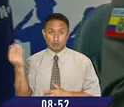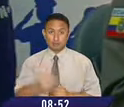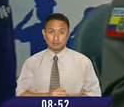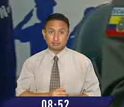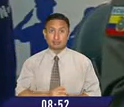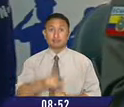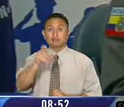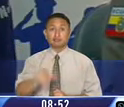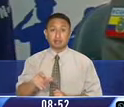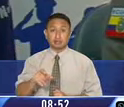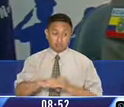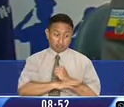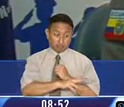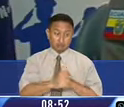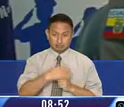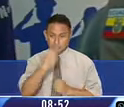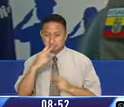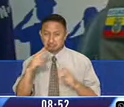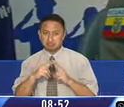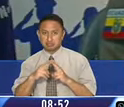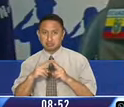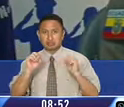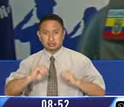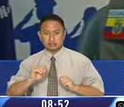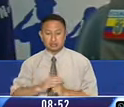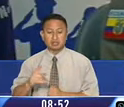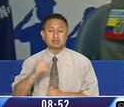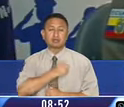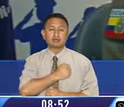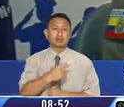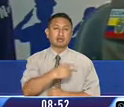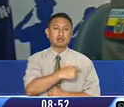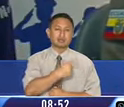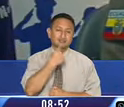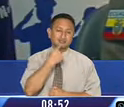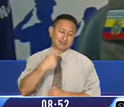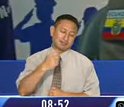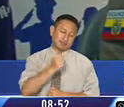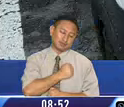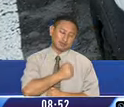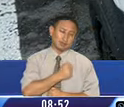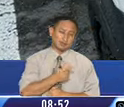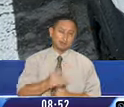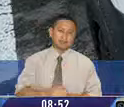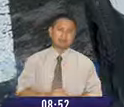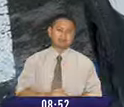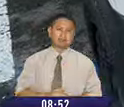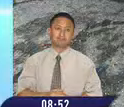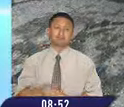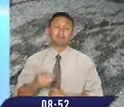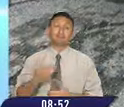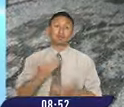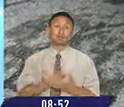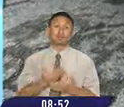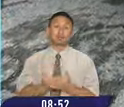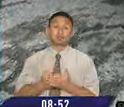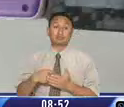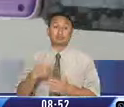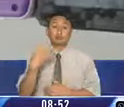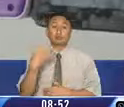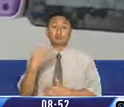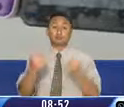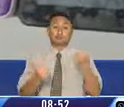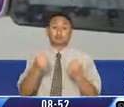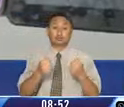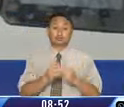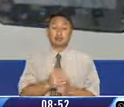reconocido las cubetas, tienen unas particularidades por las cuales ellos pueden reconocer como de su propiedad. Entre las evidencias localizaron 4 vehículos,